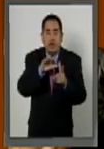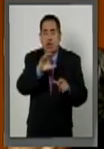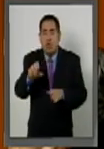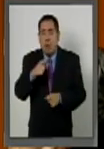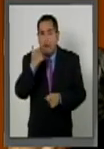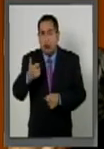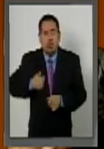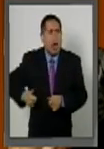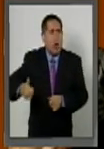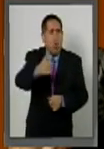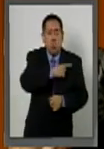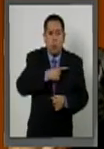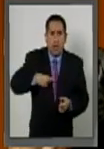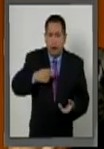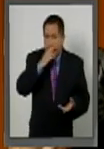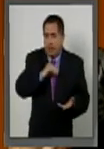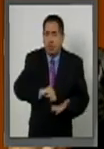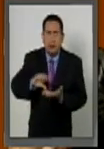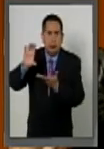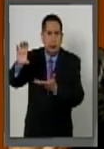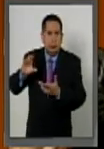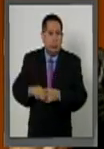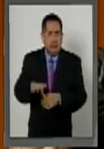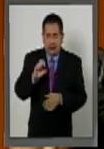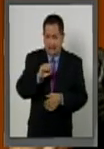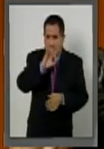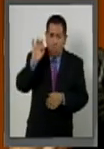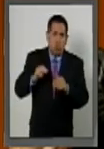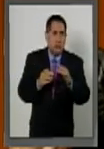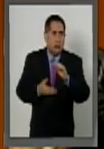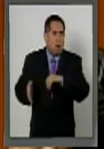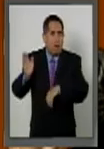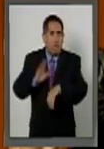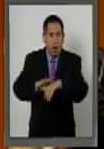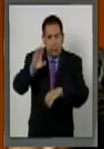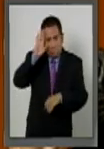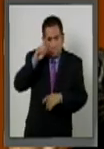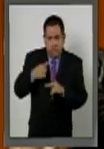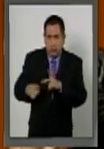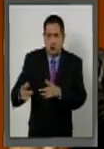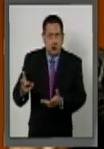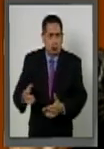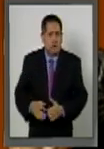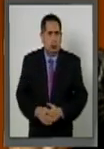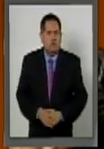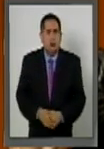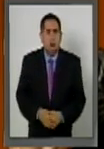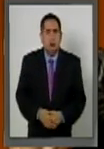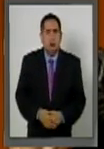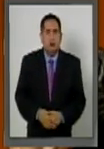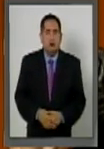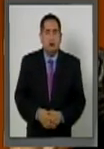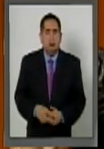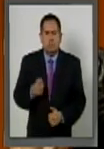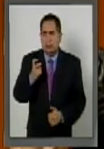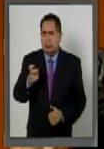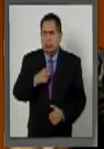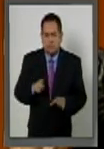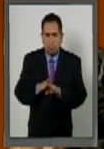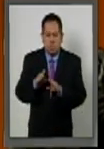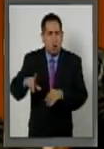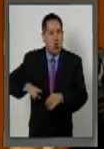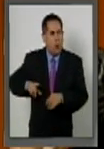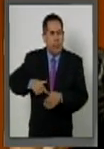87,500 pesos, un 60% más que al inicio del sexenio. Esa es la marca del